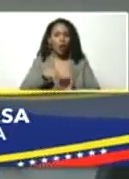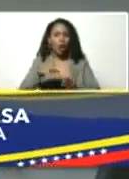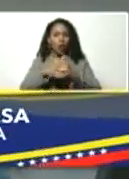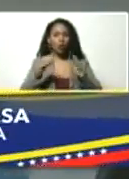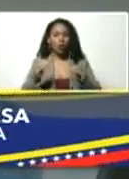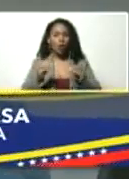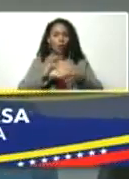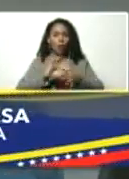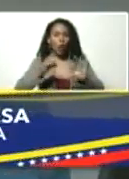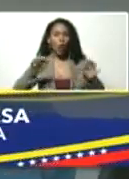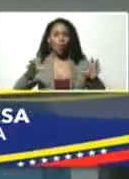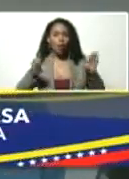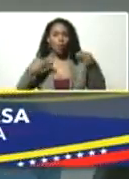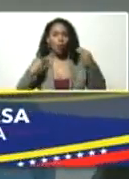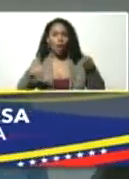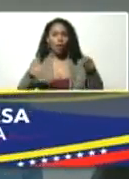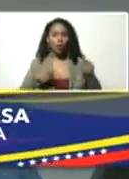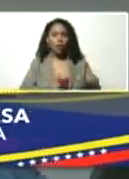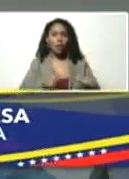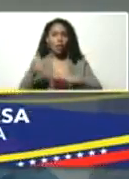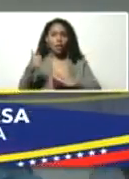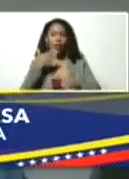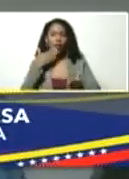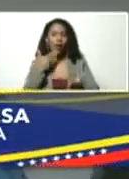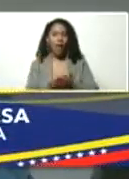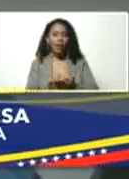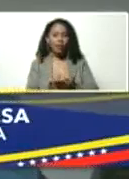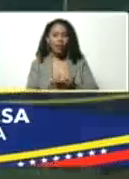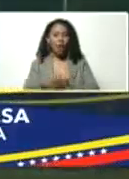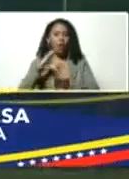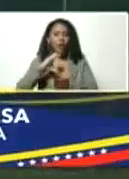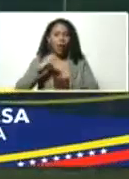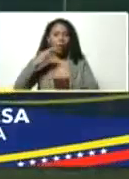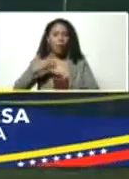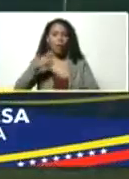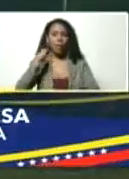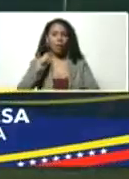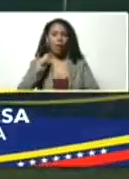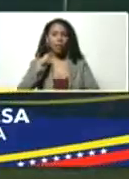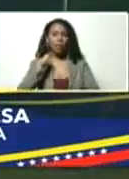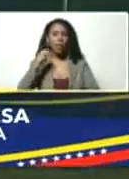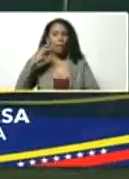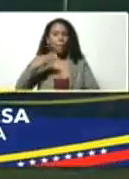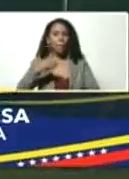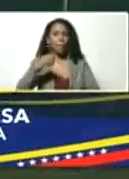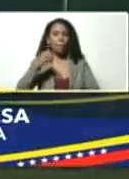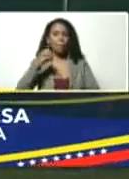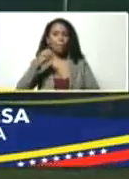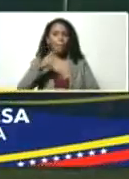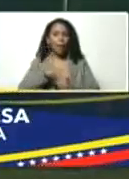las cadenas del plástico. Y eso fue gracias a los CPT de Pequivén.